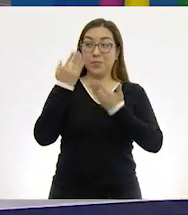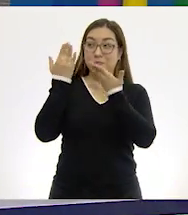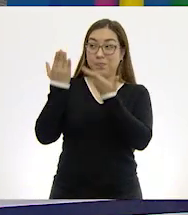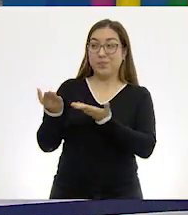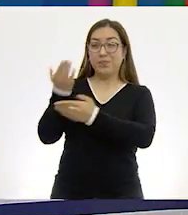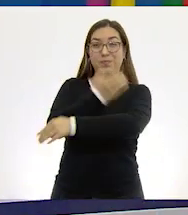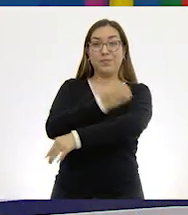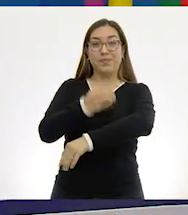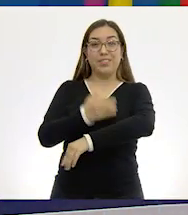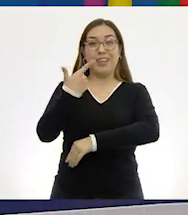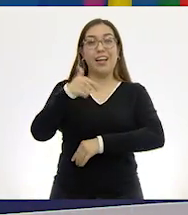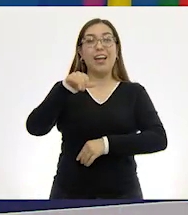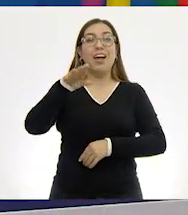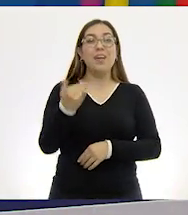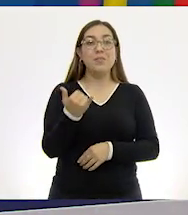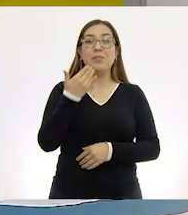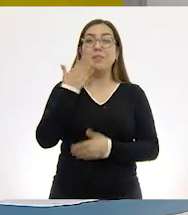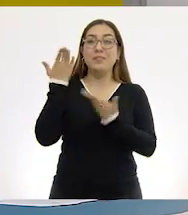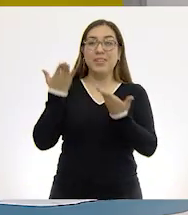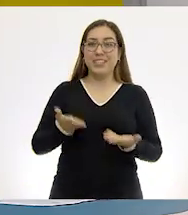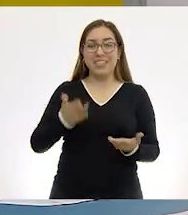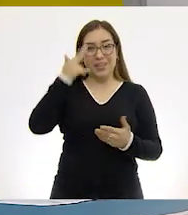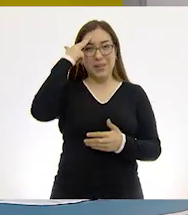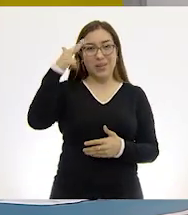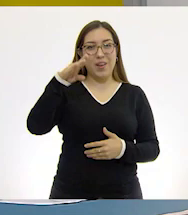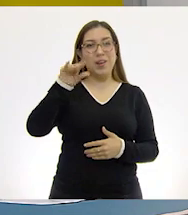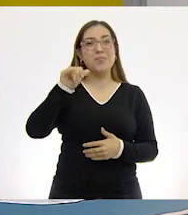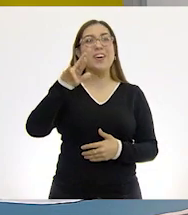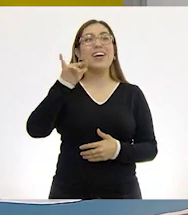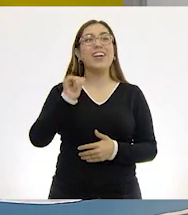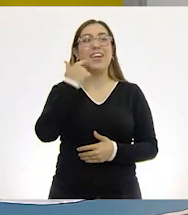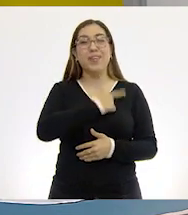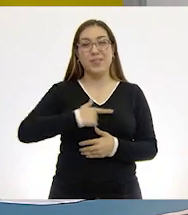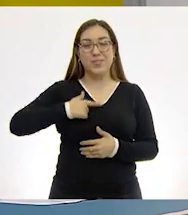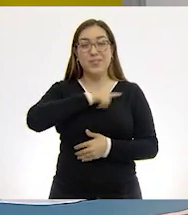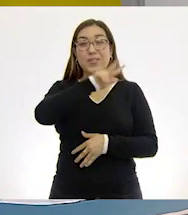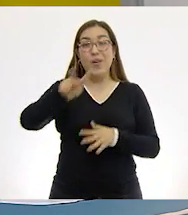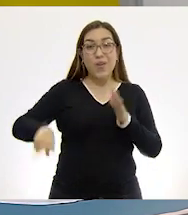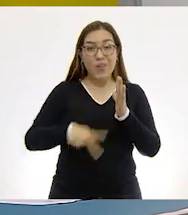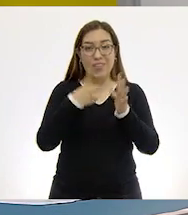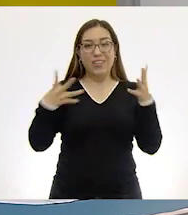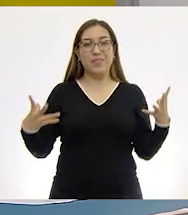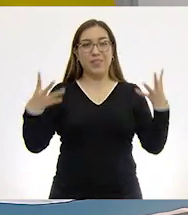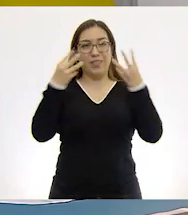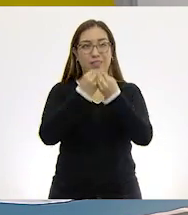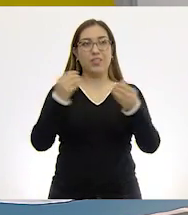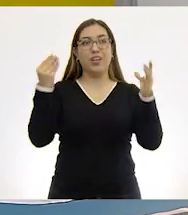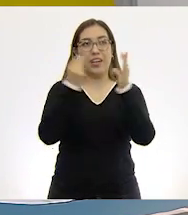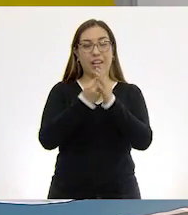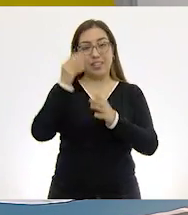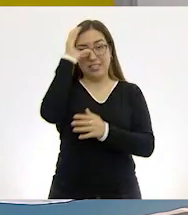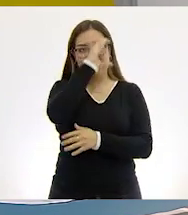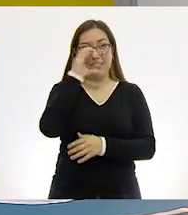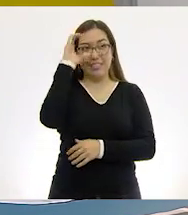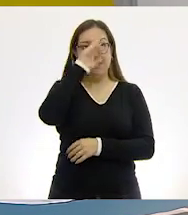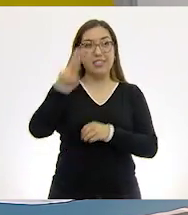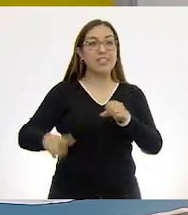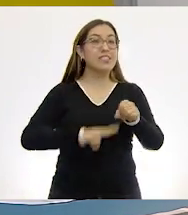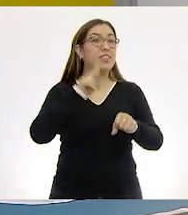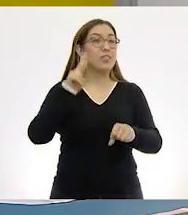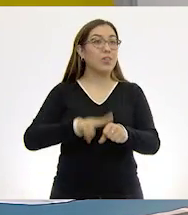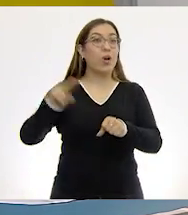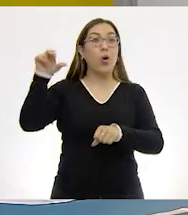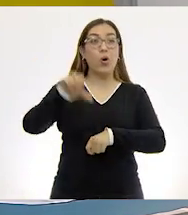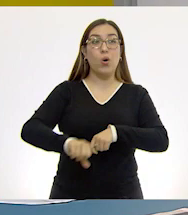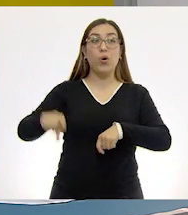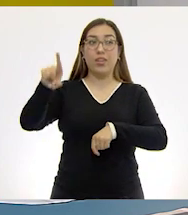acompaña Gaby Silva. ¡Bienvenida! Hola María, qué gusto estar ahora con ustedes en la clase de Ciencias Naturales. Y el día